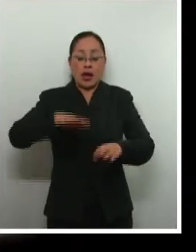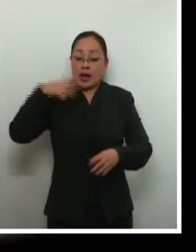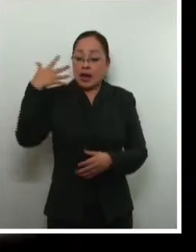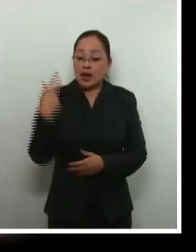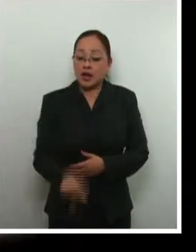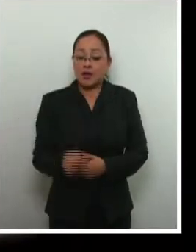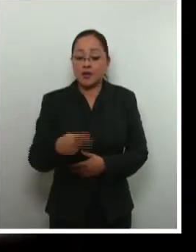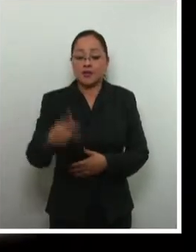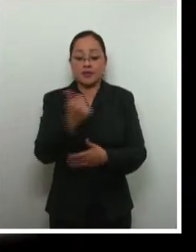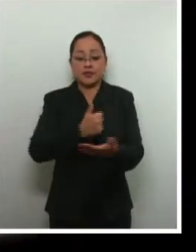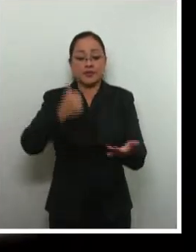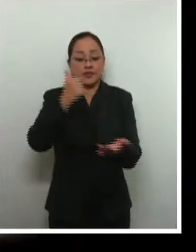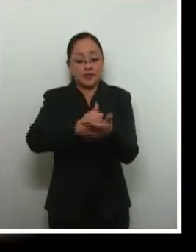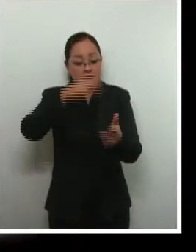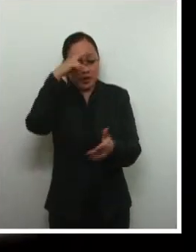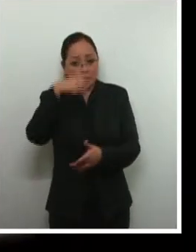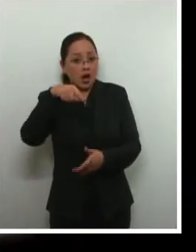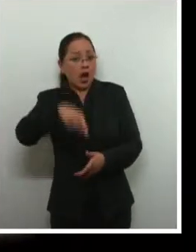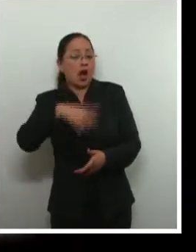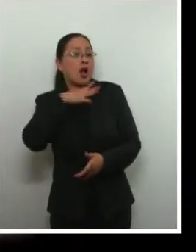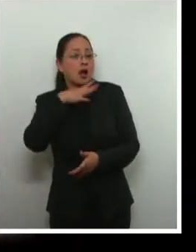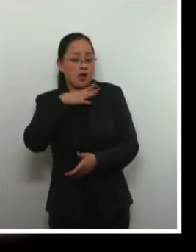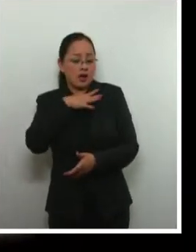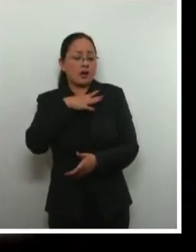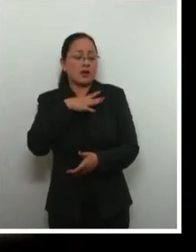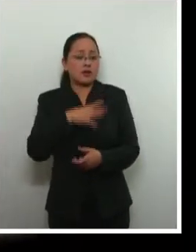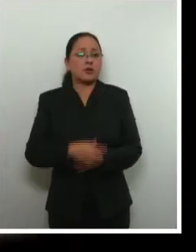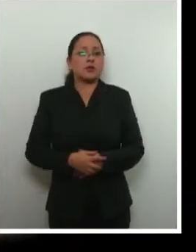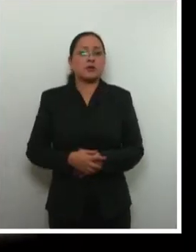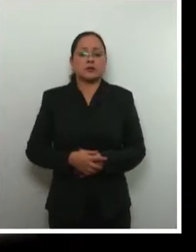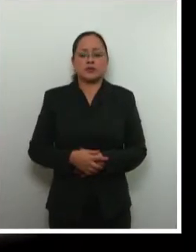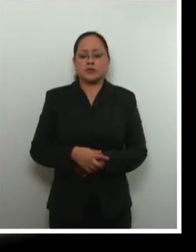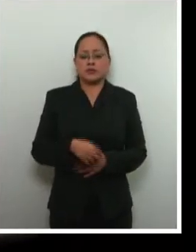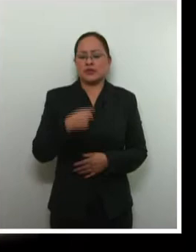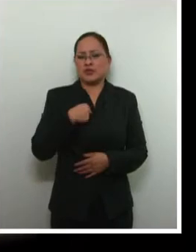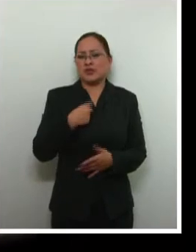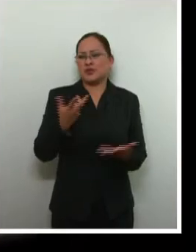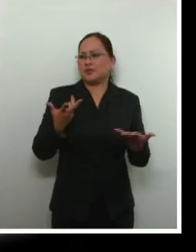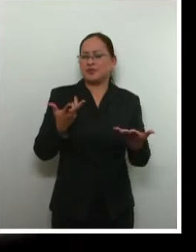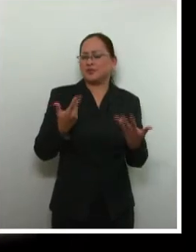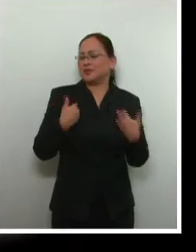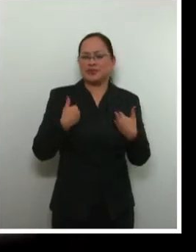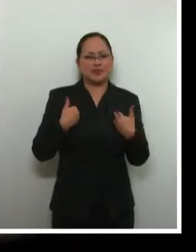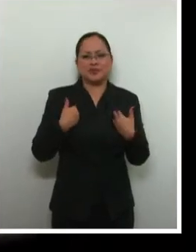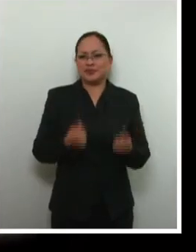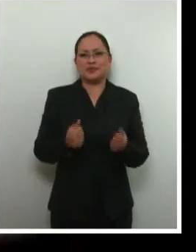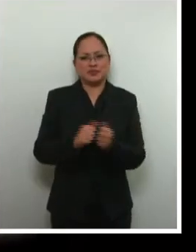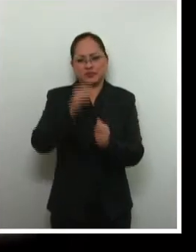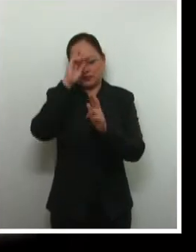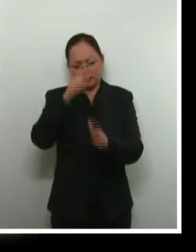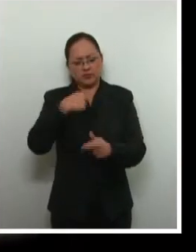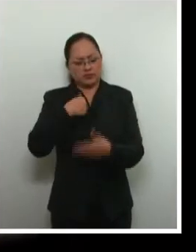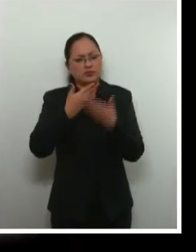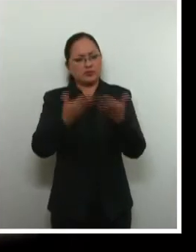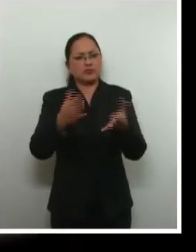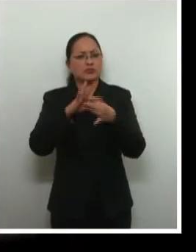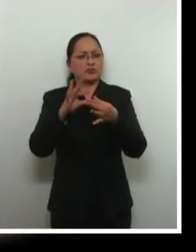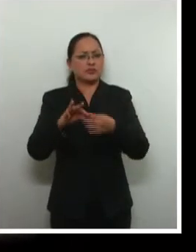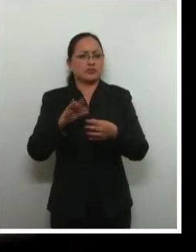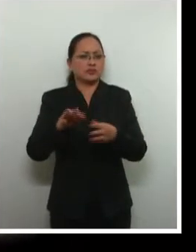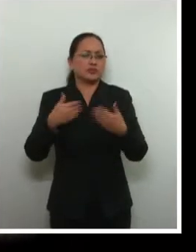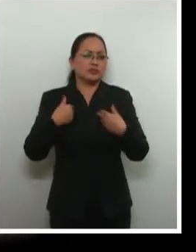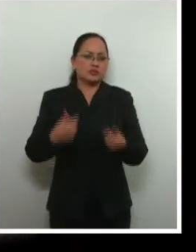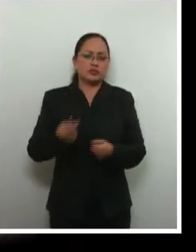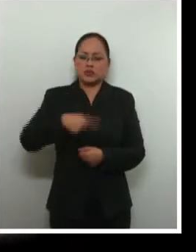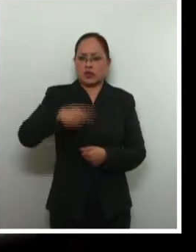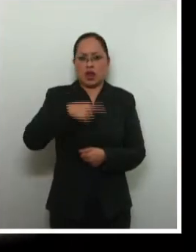territorio de la Ciudad de México. Yo no entiendo, con todo respeto lo voy a decir, no se